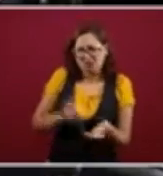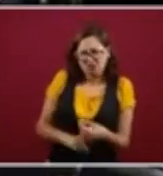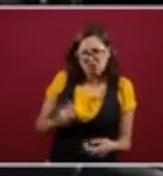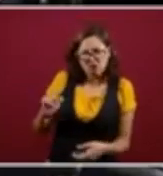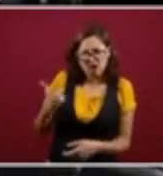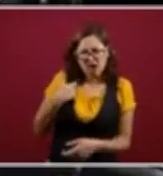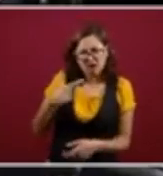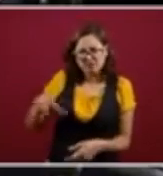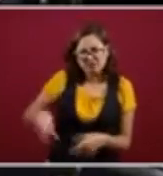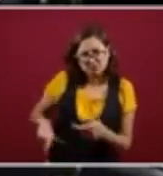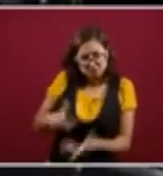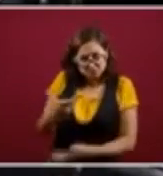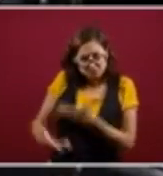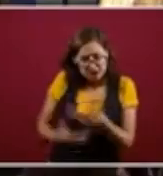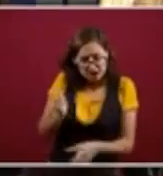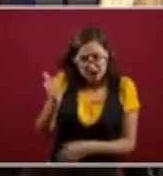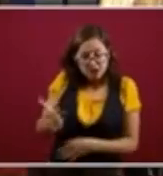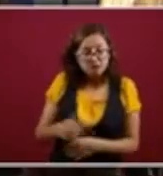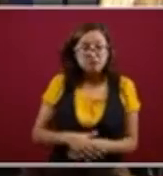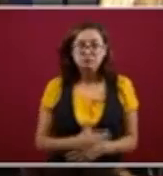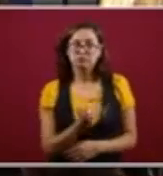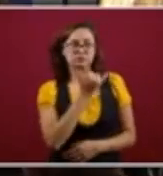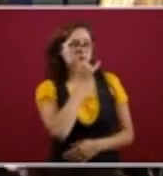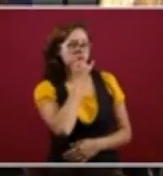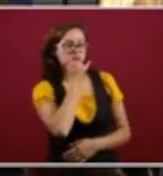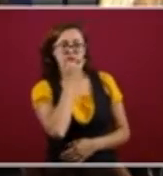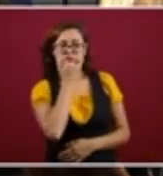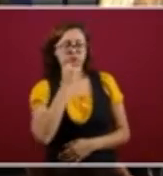más. Es que no lo puedo decir yo.